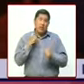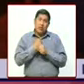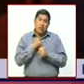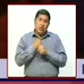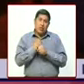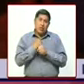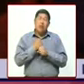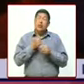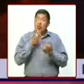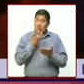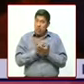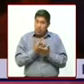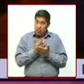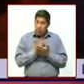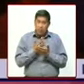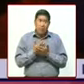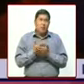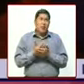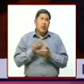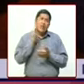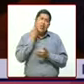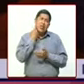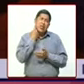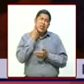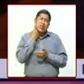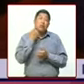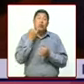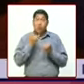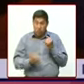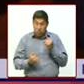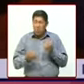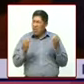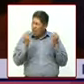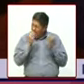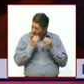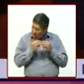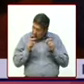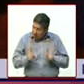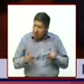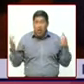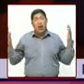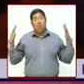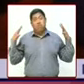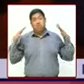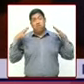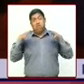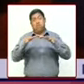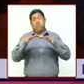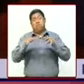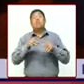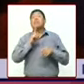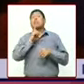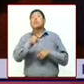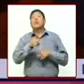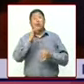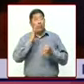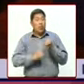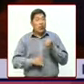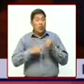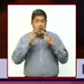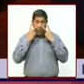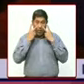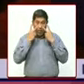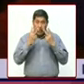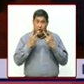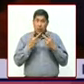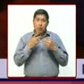trabajo. Y es evidente lo que tú dices, a último momento sí, va a haber más gente, más afluencia, tomemos también en cuenta aquello, porque al final de cuentas estamos viendo